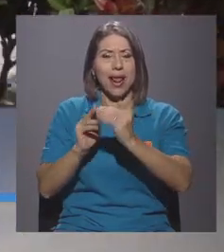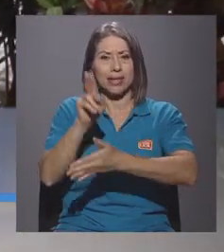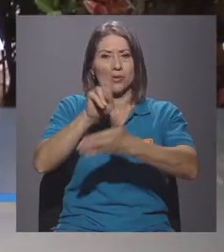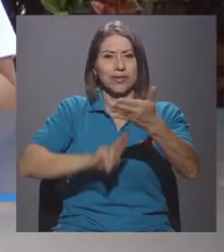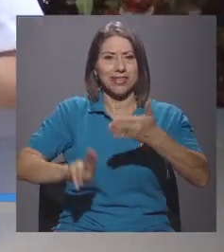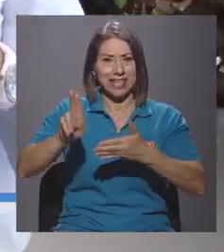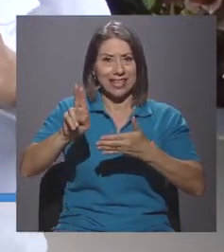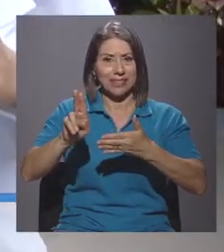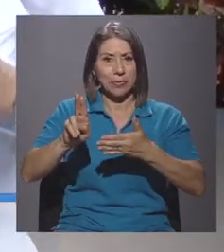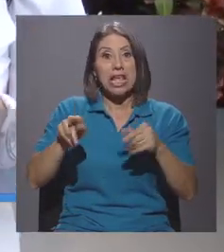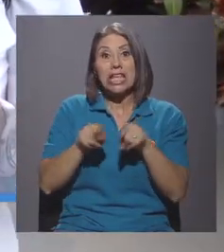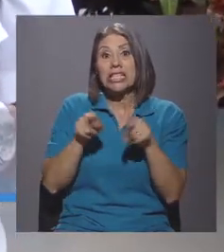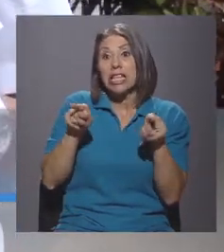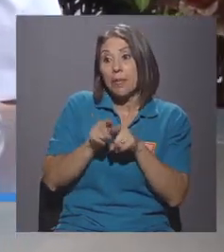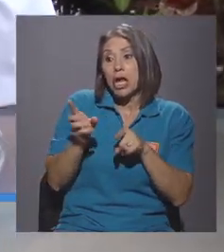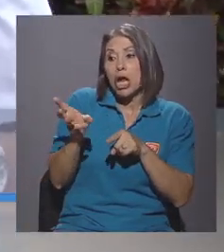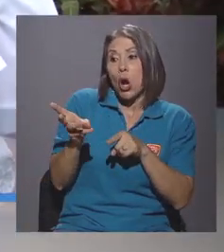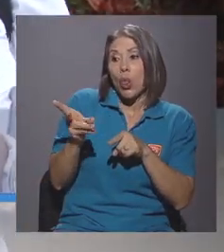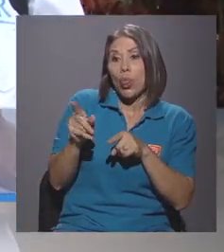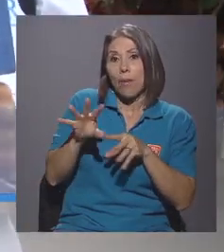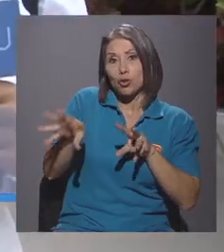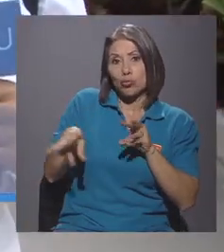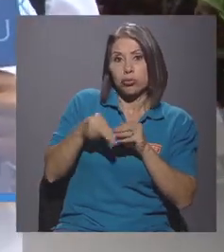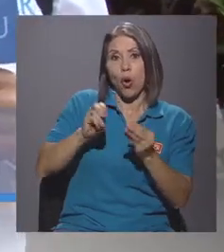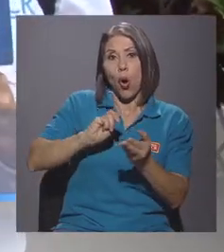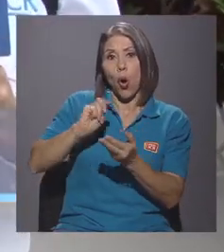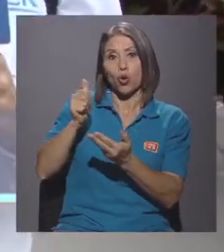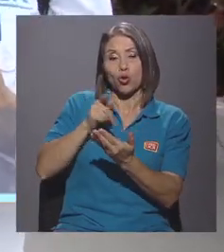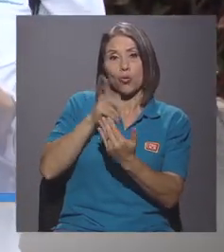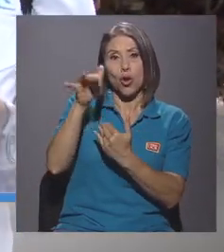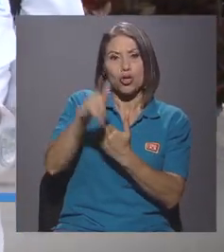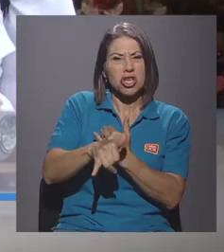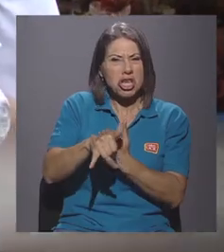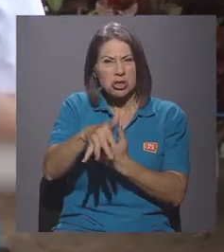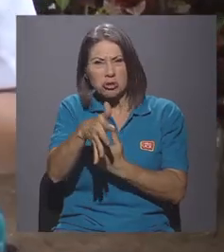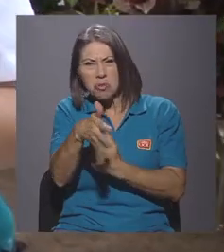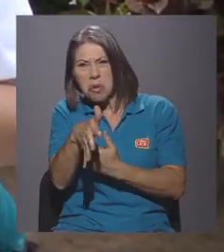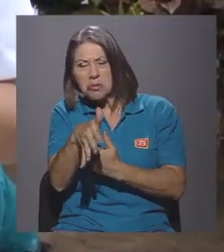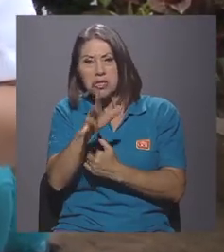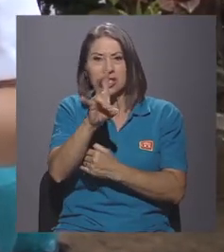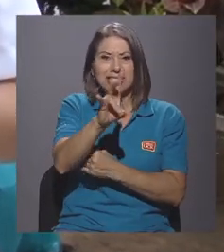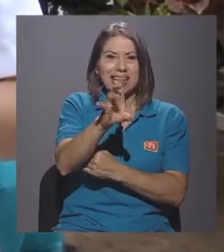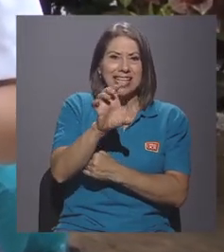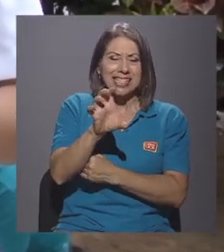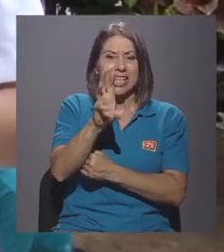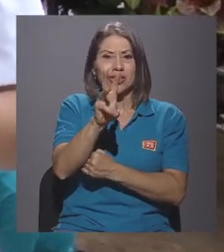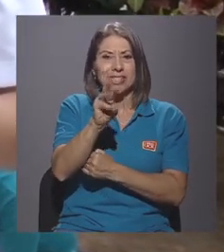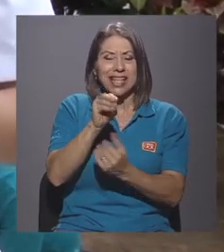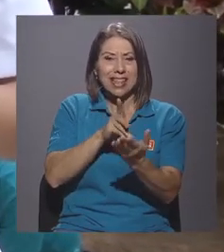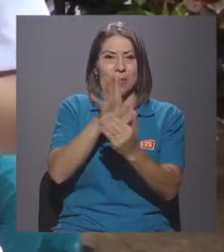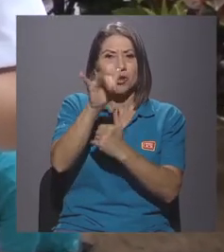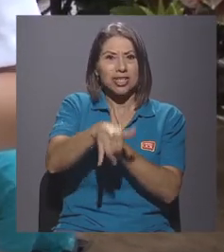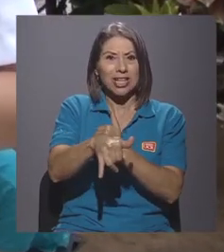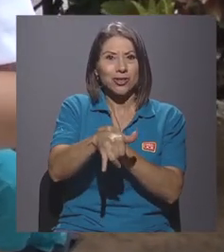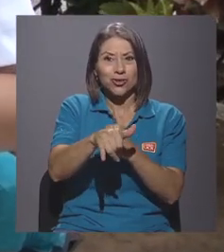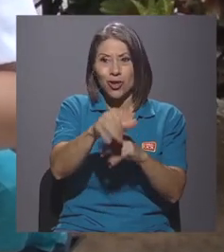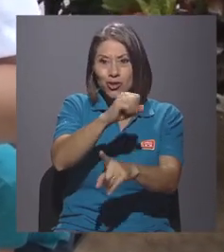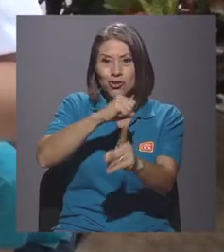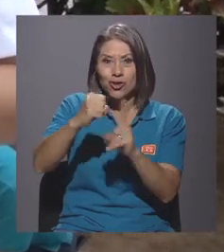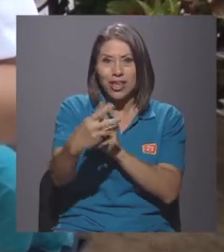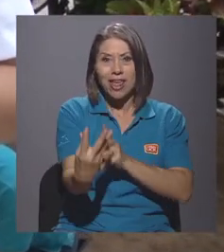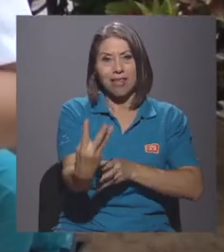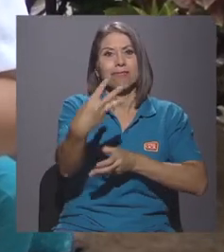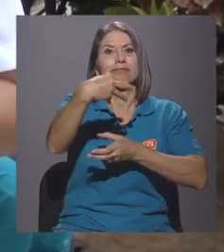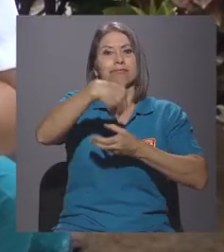si contamos otro tipo de proyectos que vinculan a la sociedad, suman alrededor de 760 proyectos. Sin duda alguna,